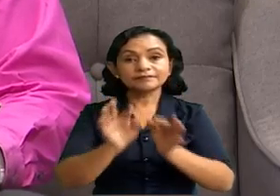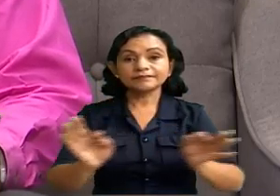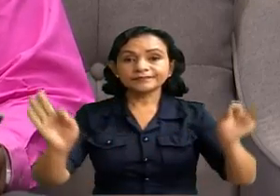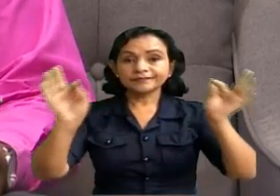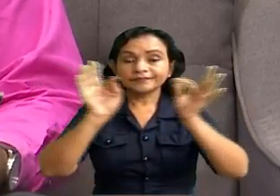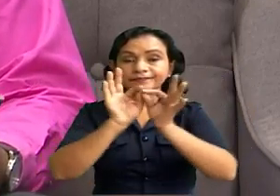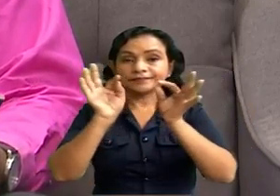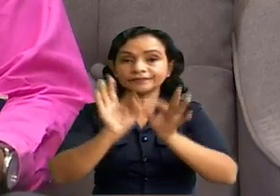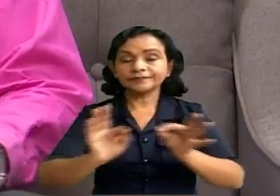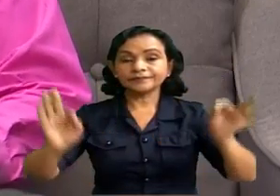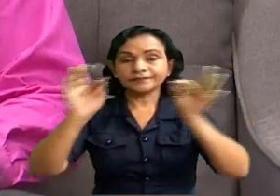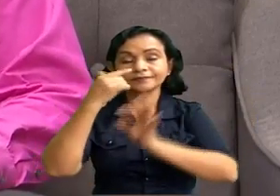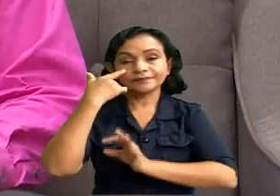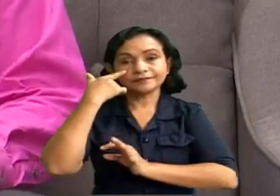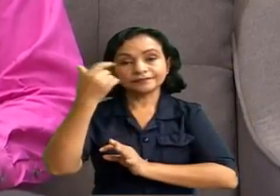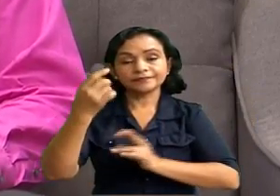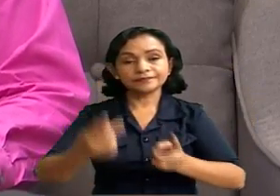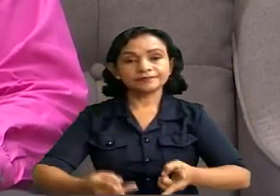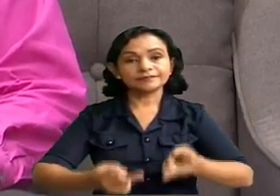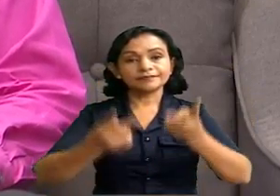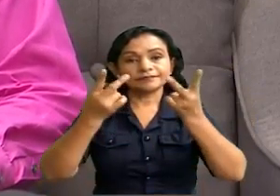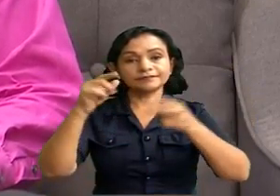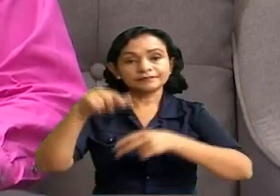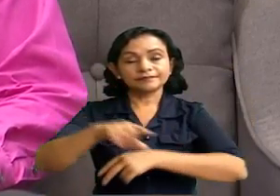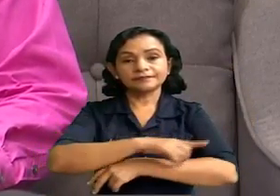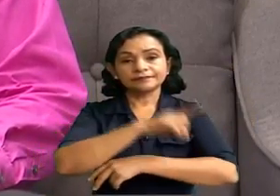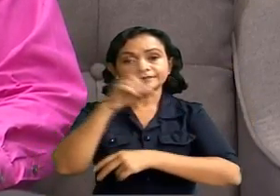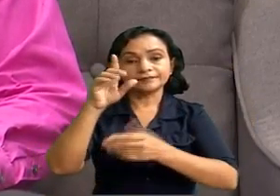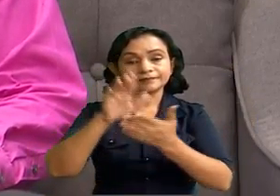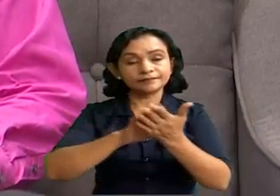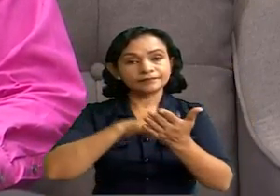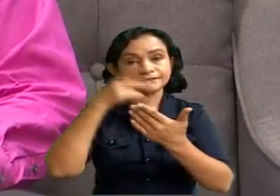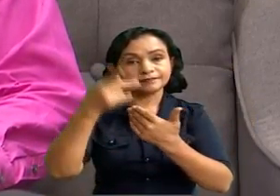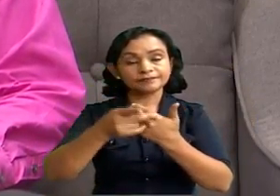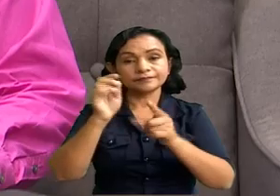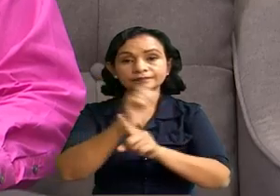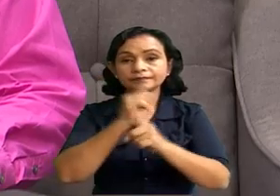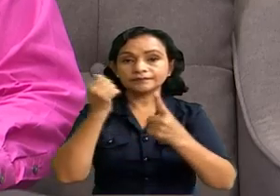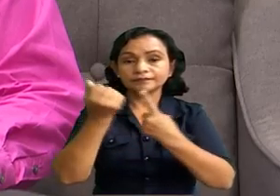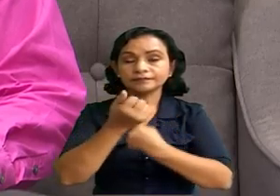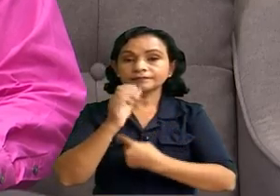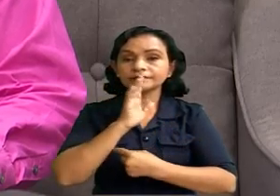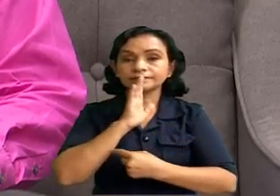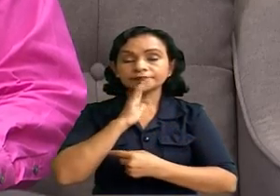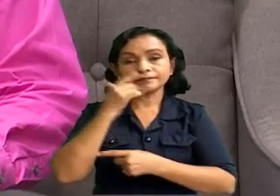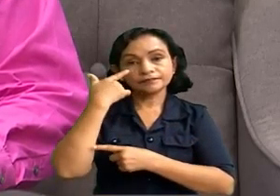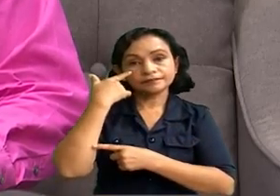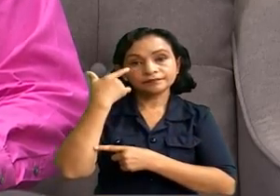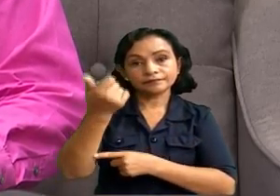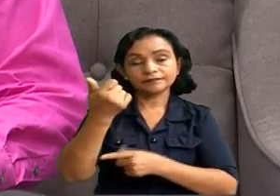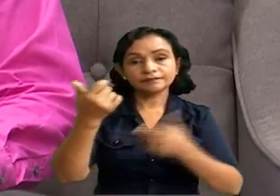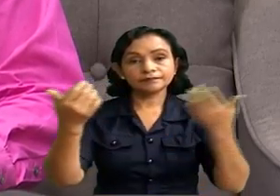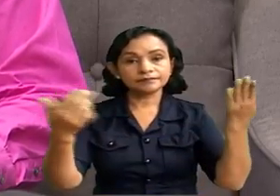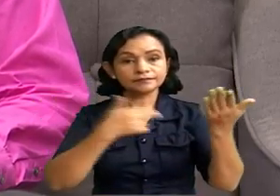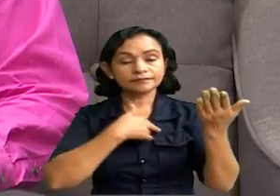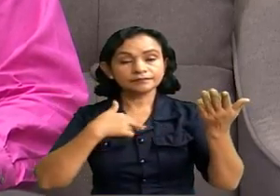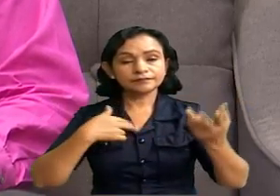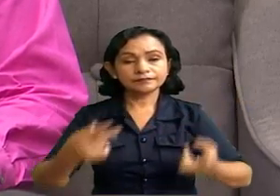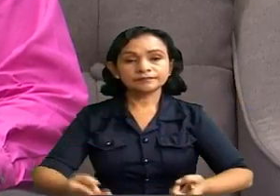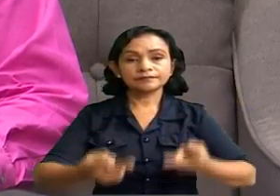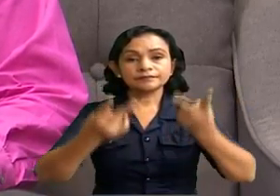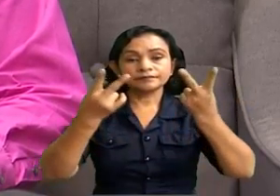también importante reconocer su vida y legado. Nosotros hoy en nuestro programa, en su programa del Parlamento, conversamos y conocemos lo que ha sido la vida y legado